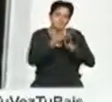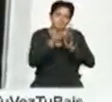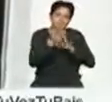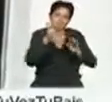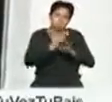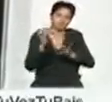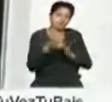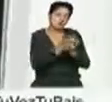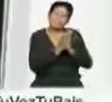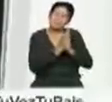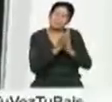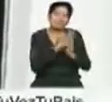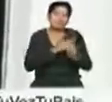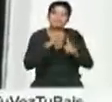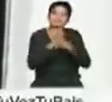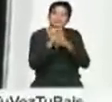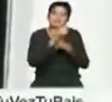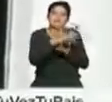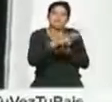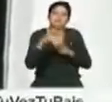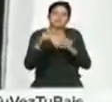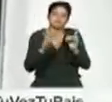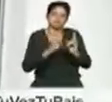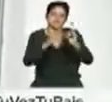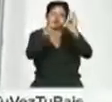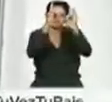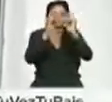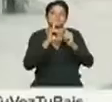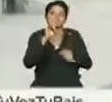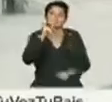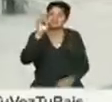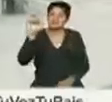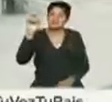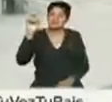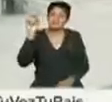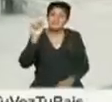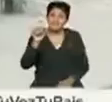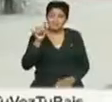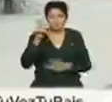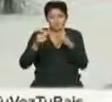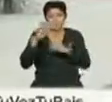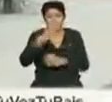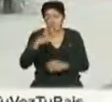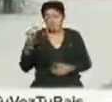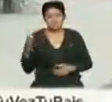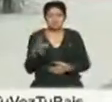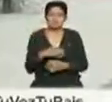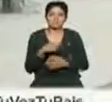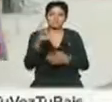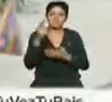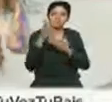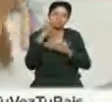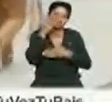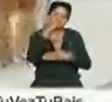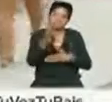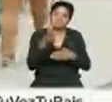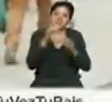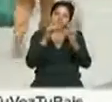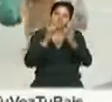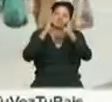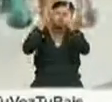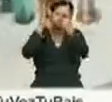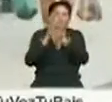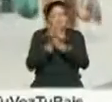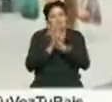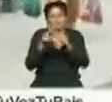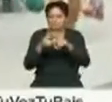nuevas instalaciones de Flavio Alfaro y más de 100.000 ciudadanos de los cantones Sucre y San Vicente se beneficiarán directamente de la